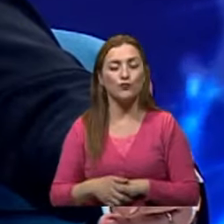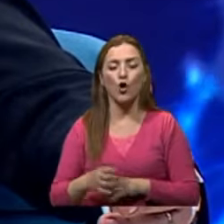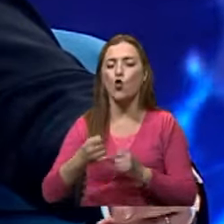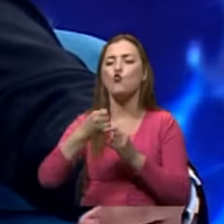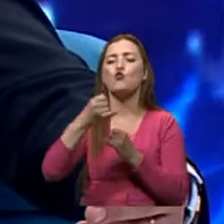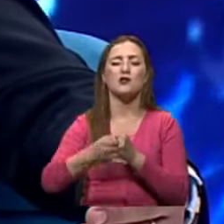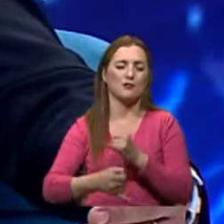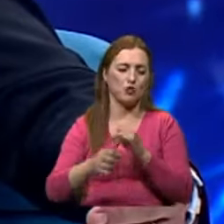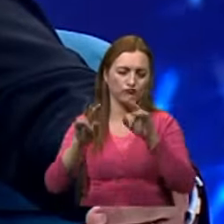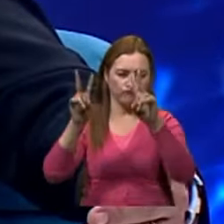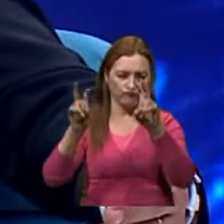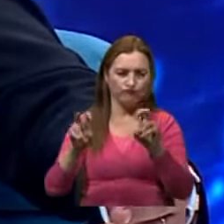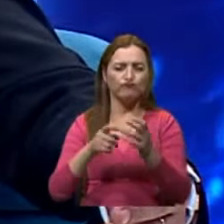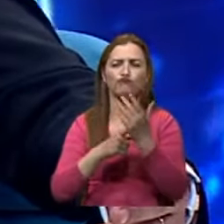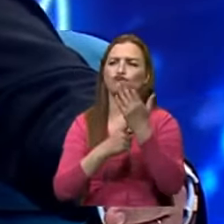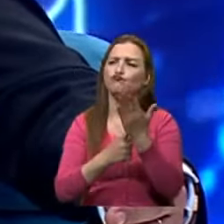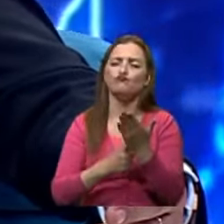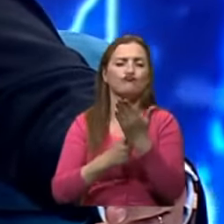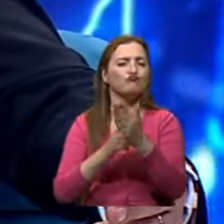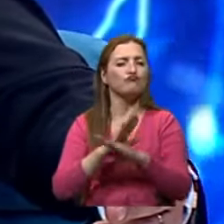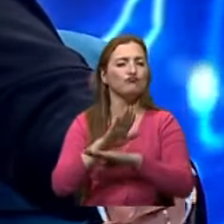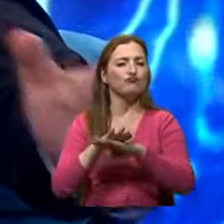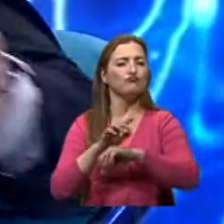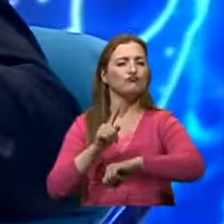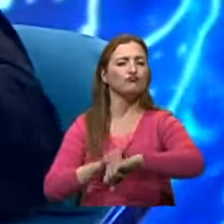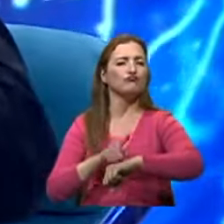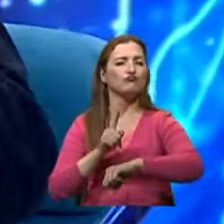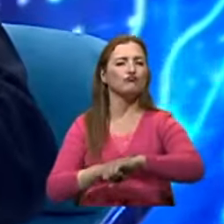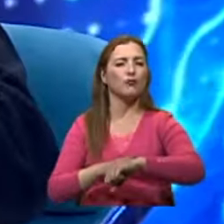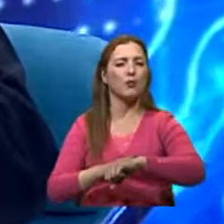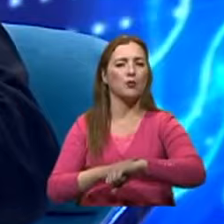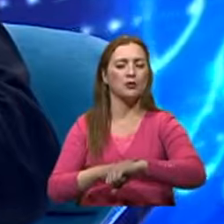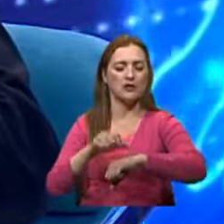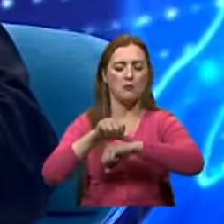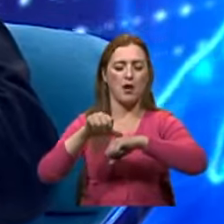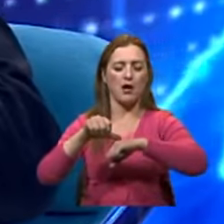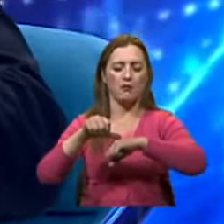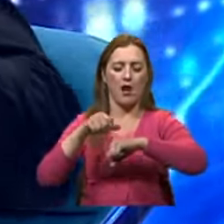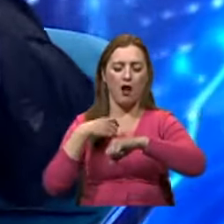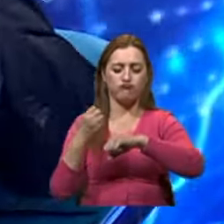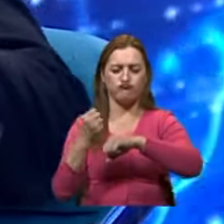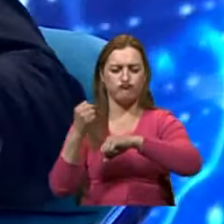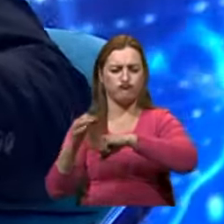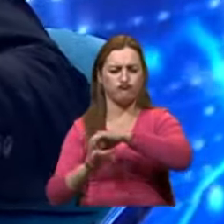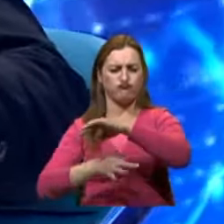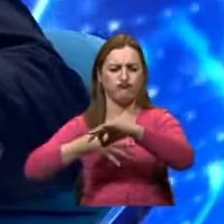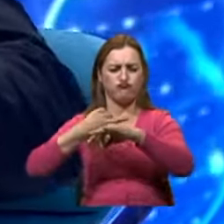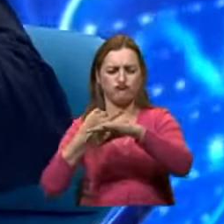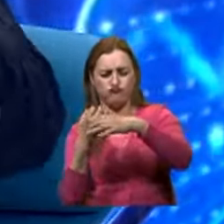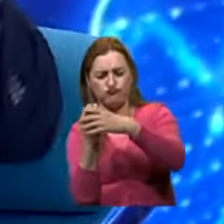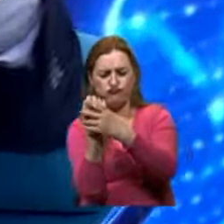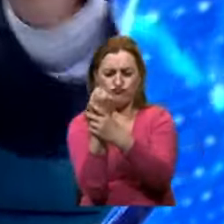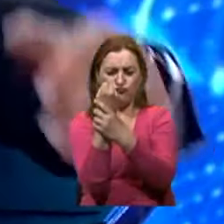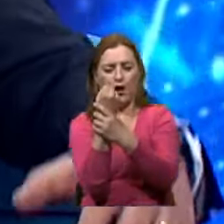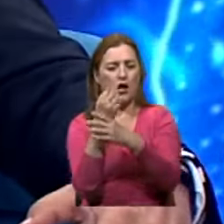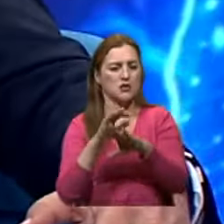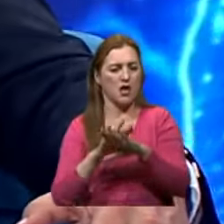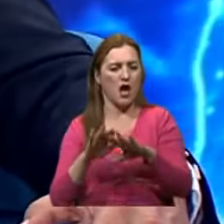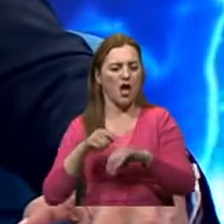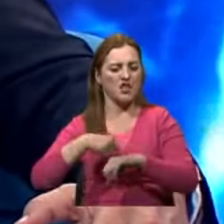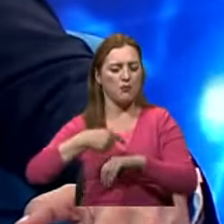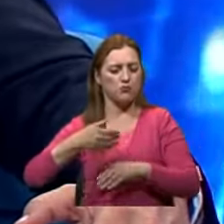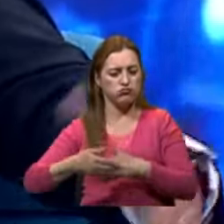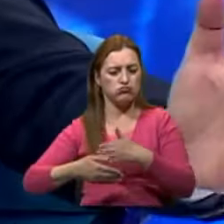ya este tema, ¿cuánto tiempo es la recuperación de estas cirugías? Es decir, ¿pueden salir ese día? Porque hemos visto en los videos